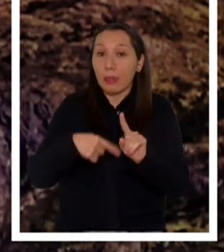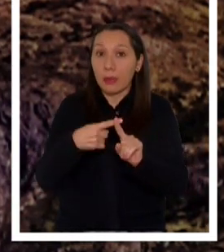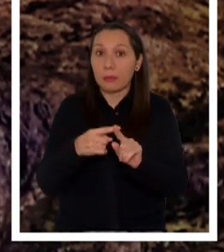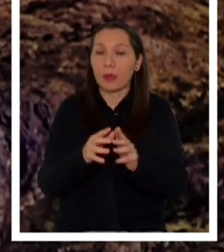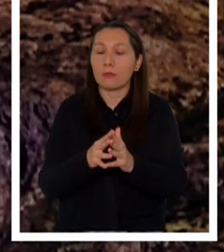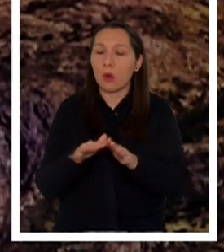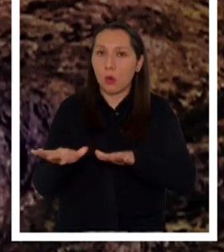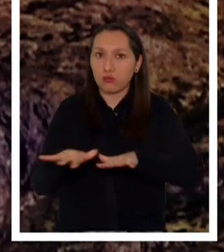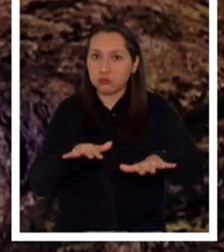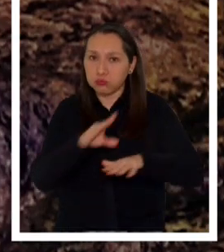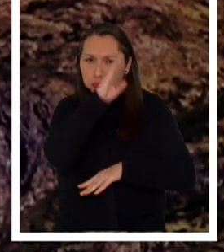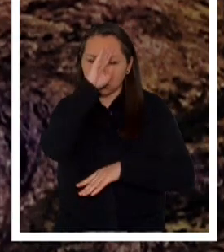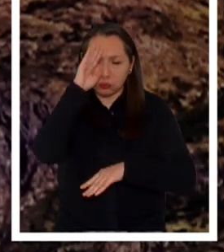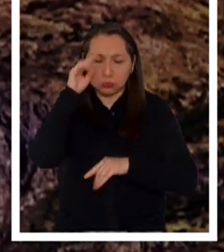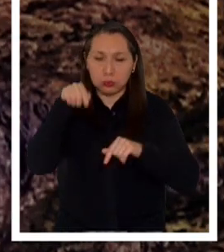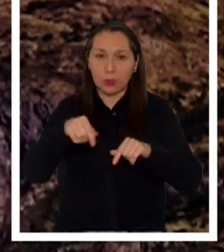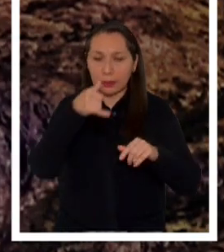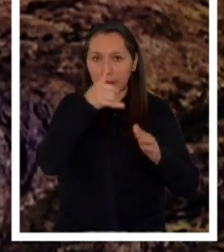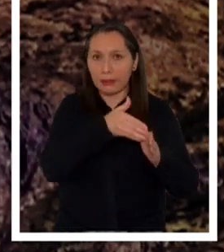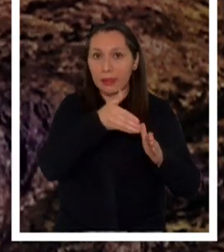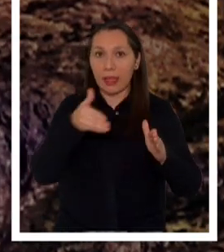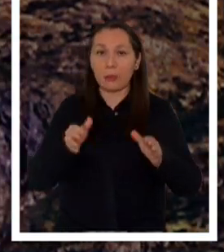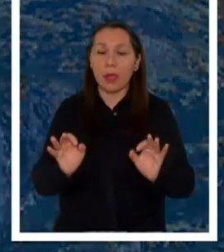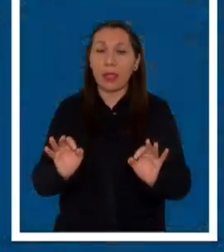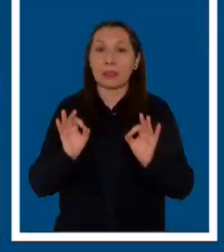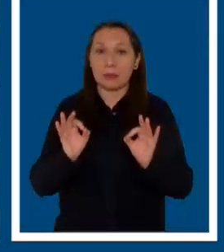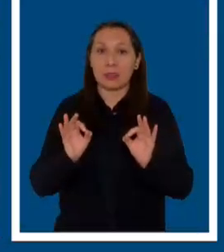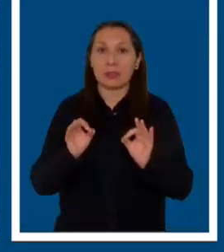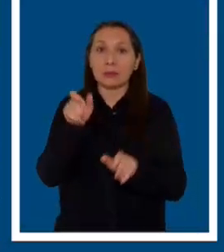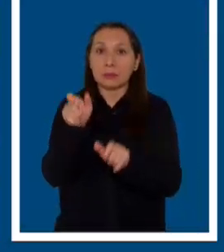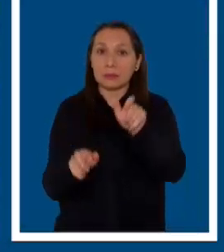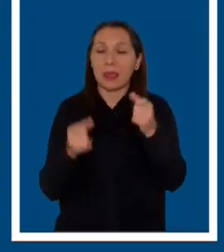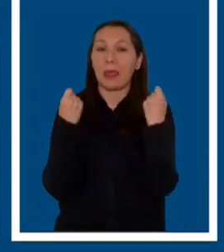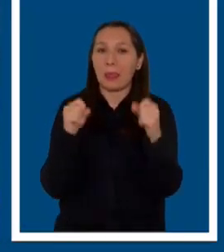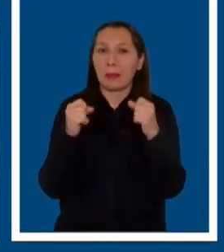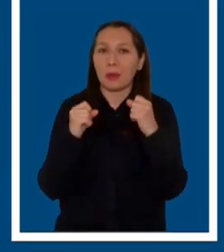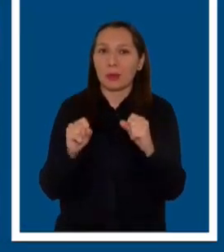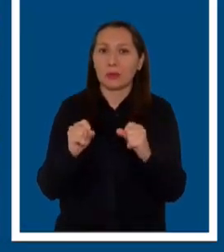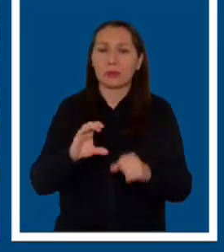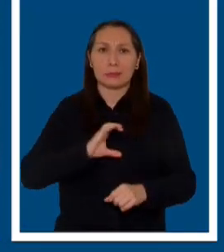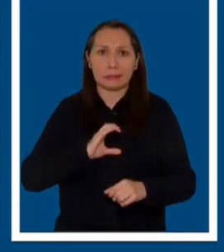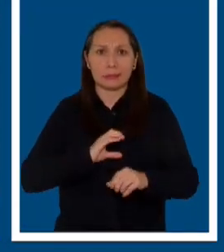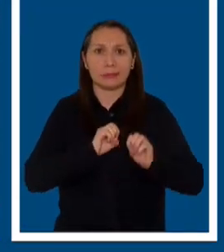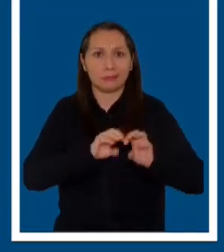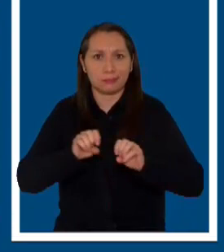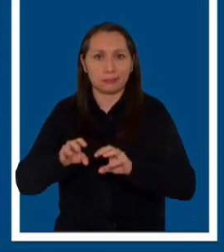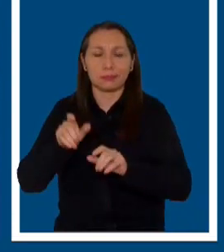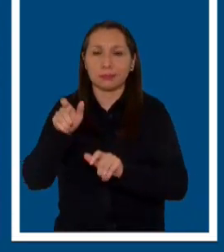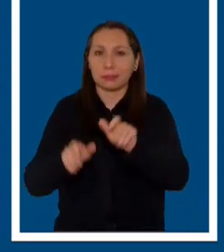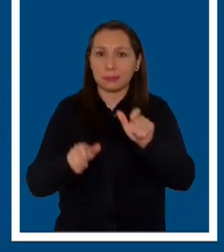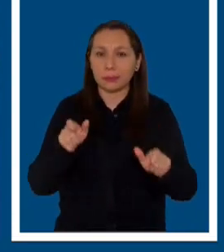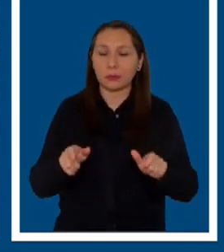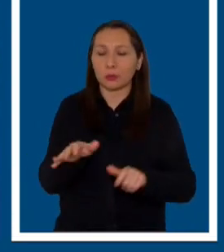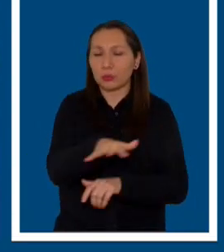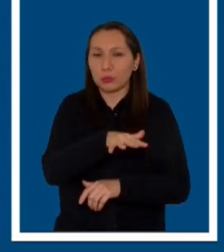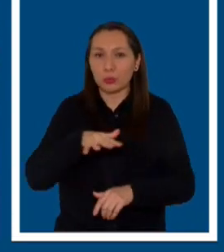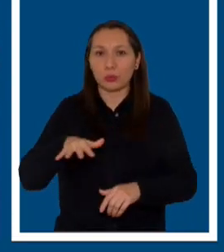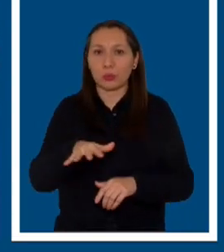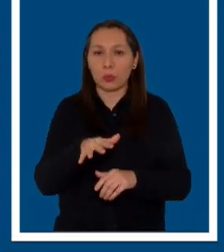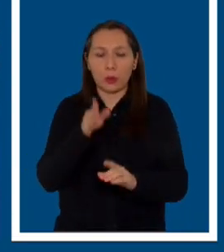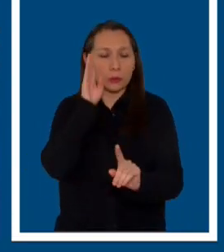tan intenso en este periodo que muy especialmente para los deportistas para los entrenadores que están